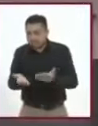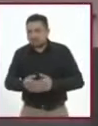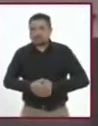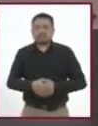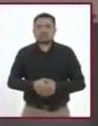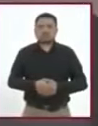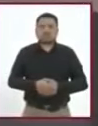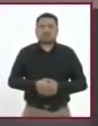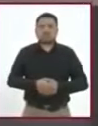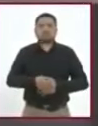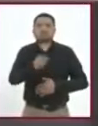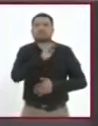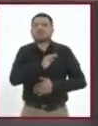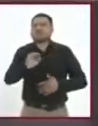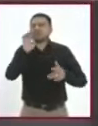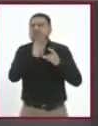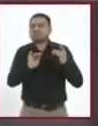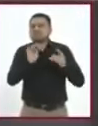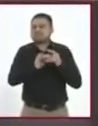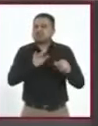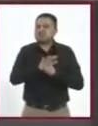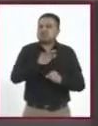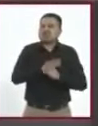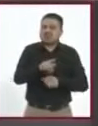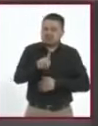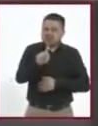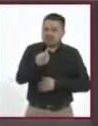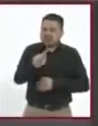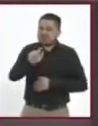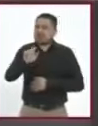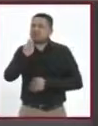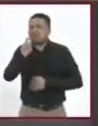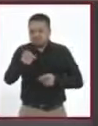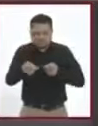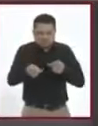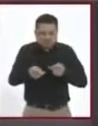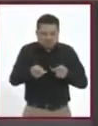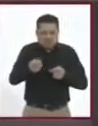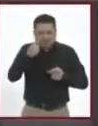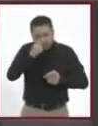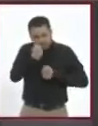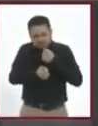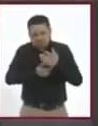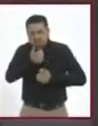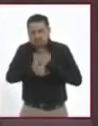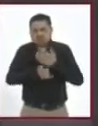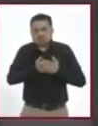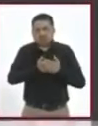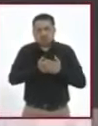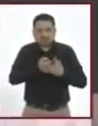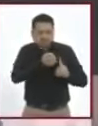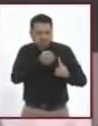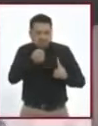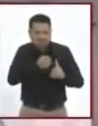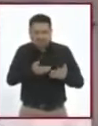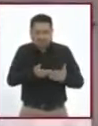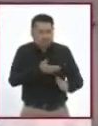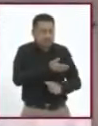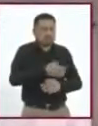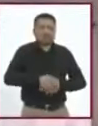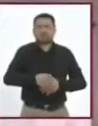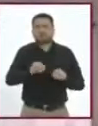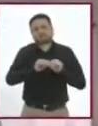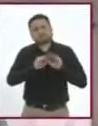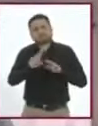Ward, ¿nos puedes explicar cuáles son los pasos a seguir para preparar una exposición oral? Claro.